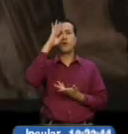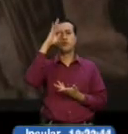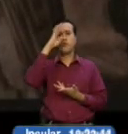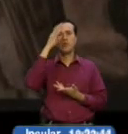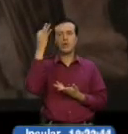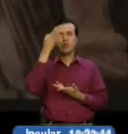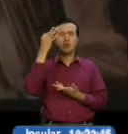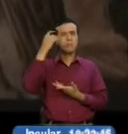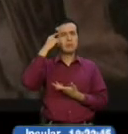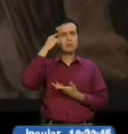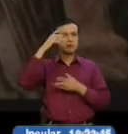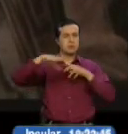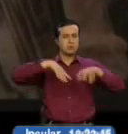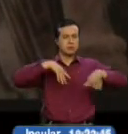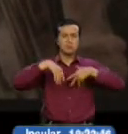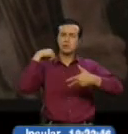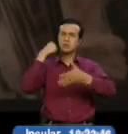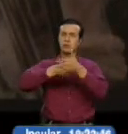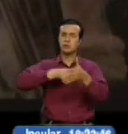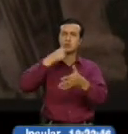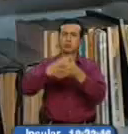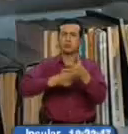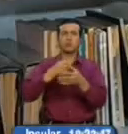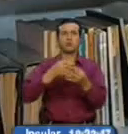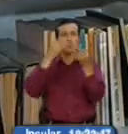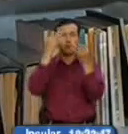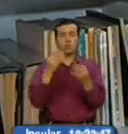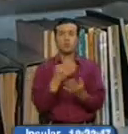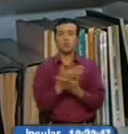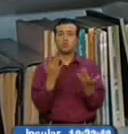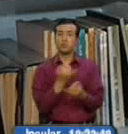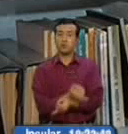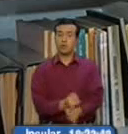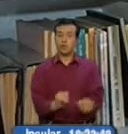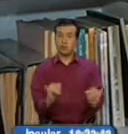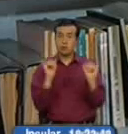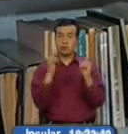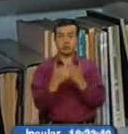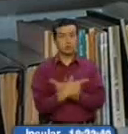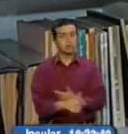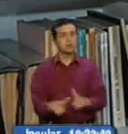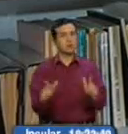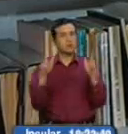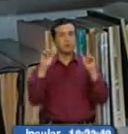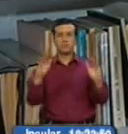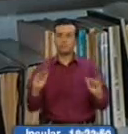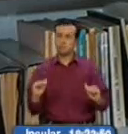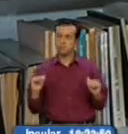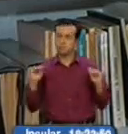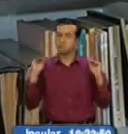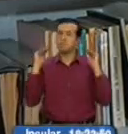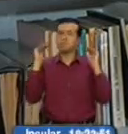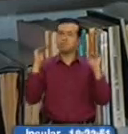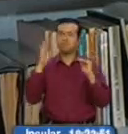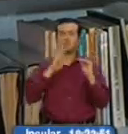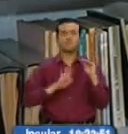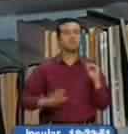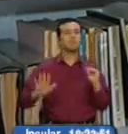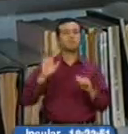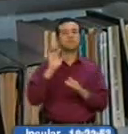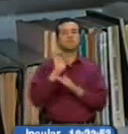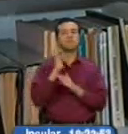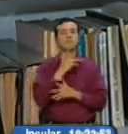en acción y en lucha para conquistar la independencia, la libertad, la soberanía de la patria que se